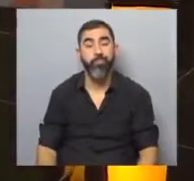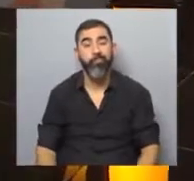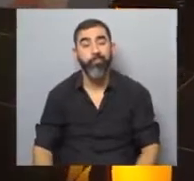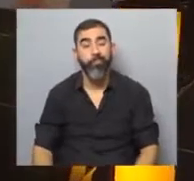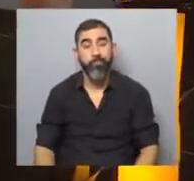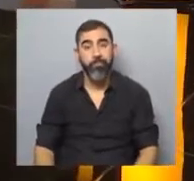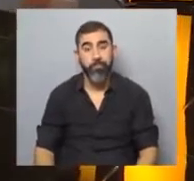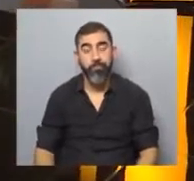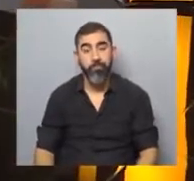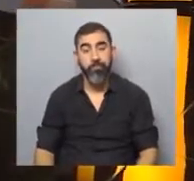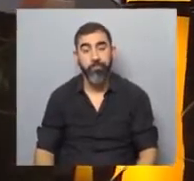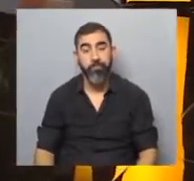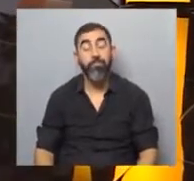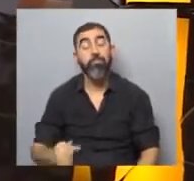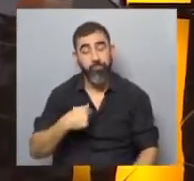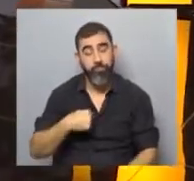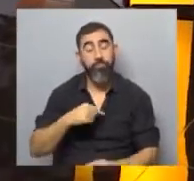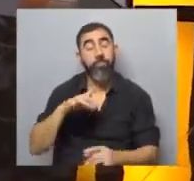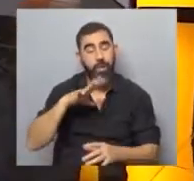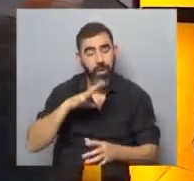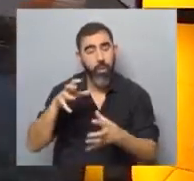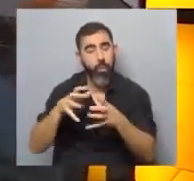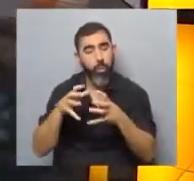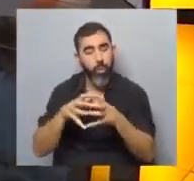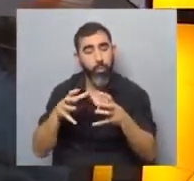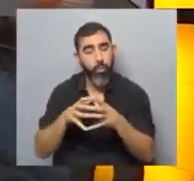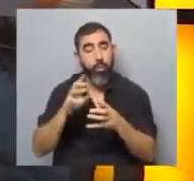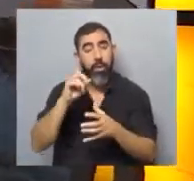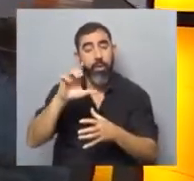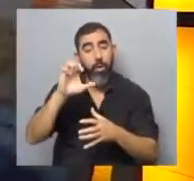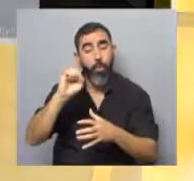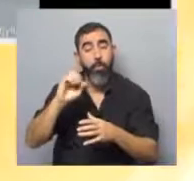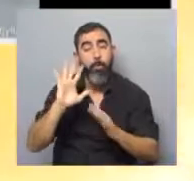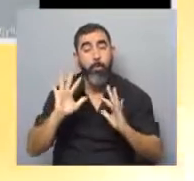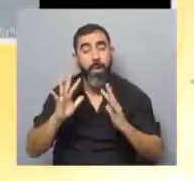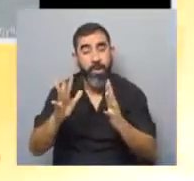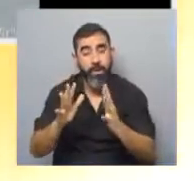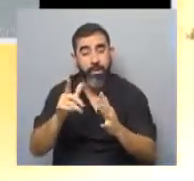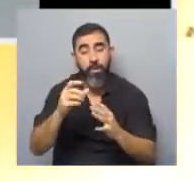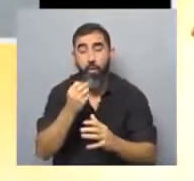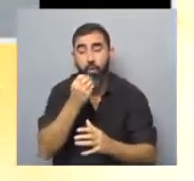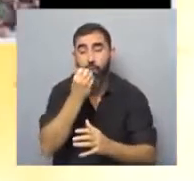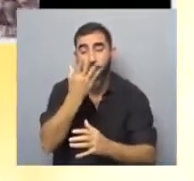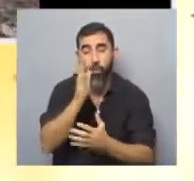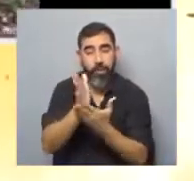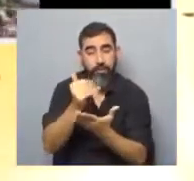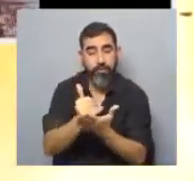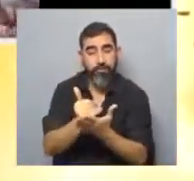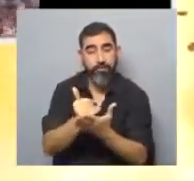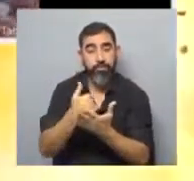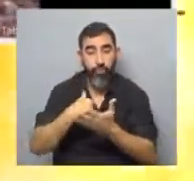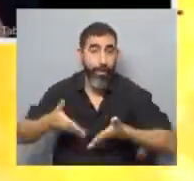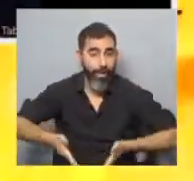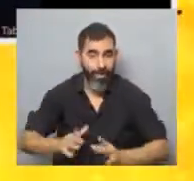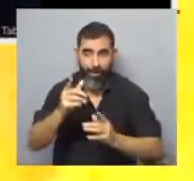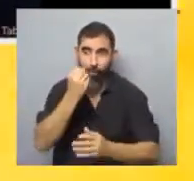Sí, de hecho, formé parte del staff del Geoparque Mundial de UNESCO Grutas del Palacio en Flores, del cual soy